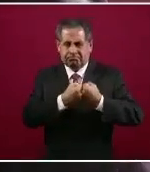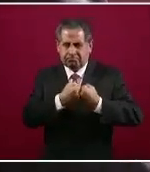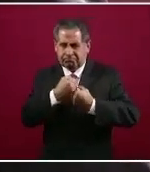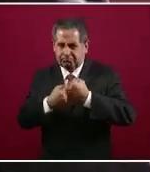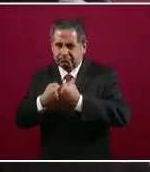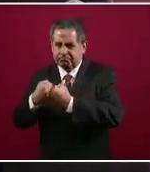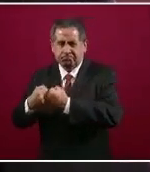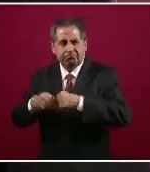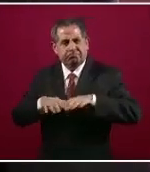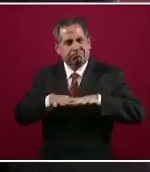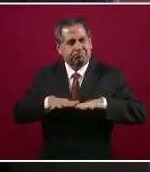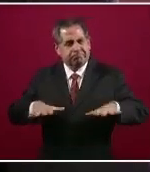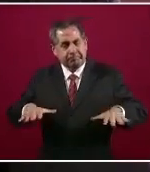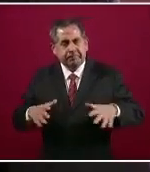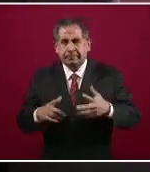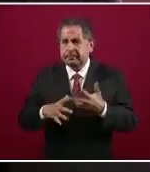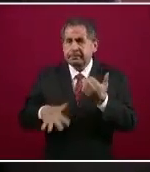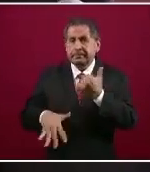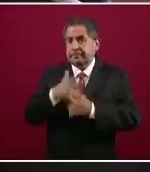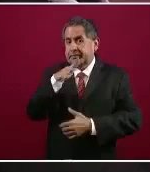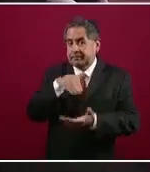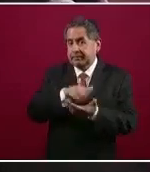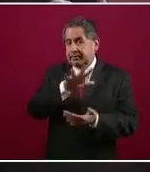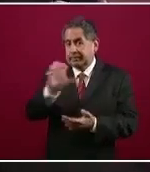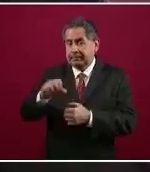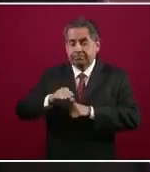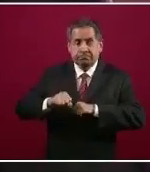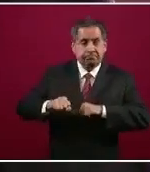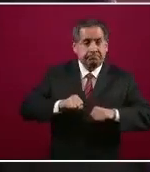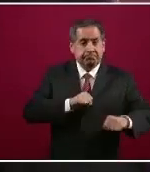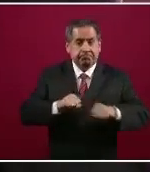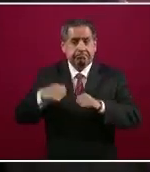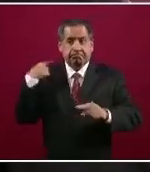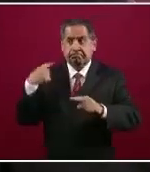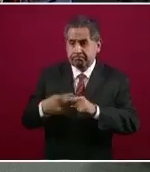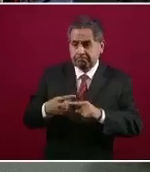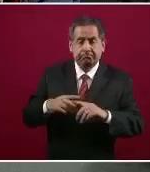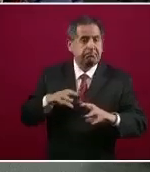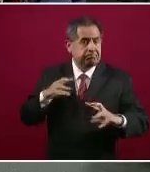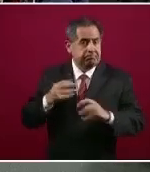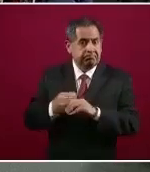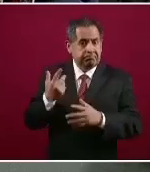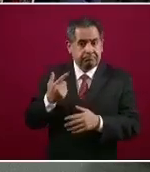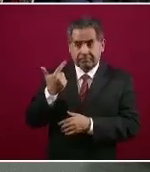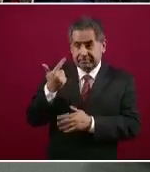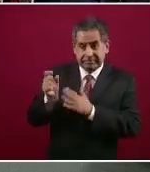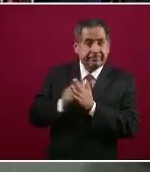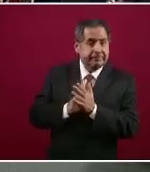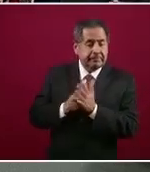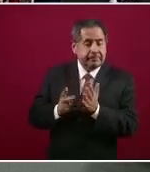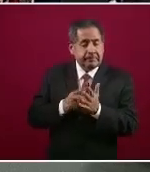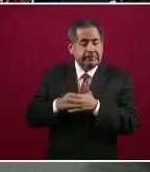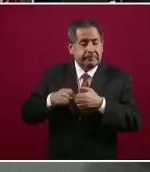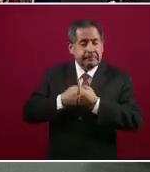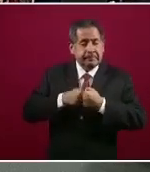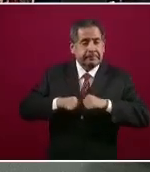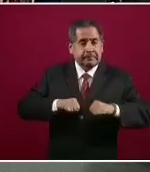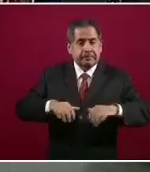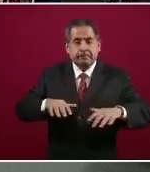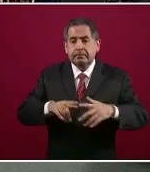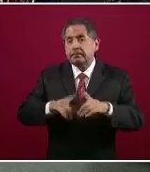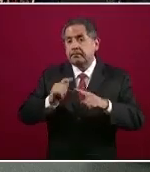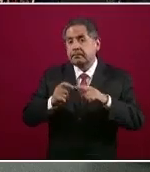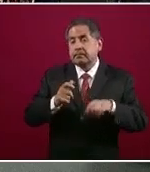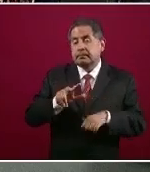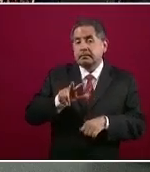aproximadamente 15,500 sismos en lo que ha pasado estos 7 meses, es decir, 18 estados